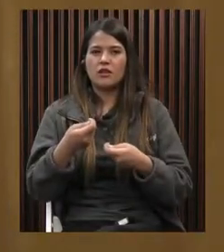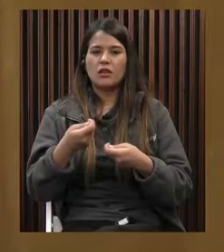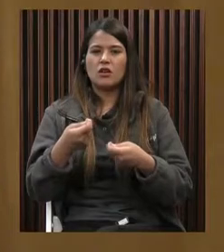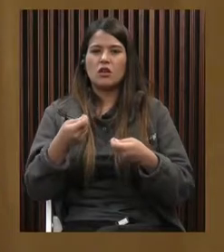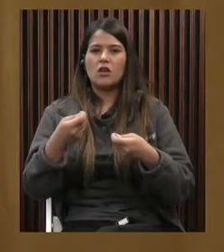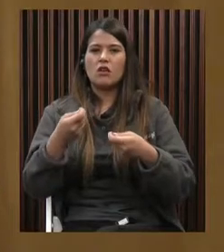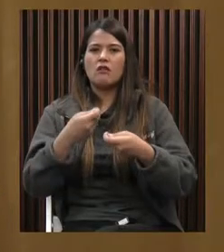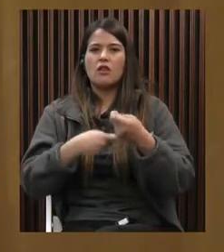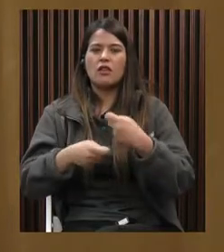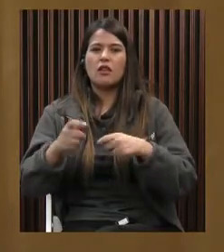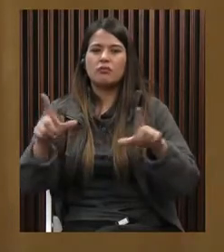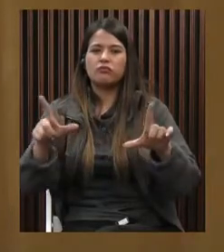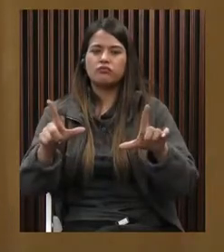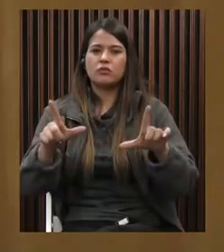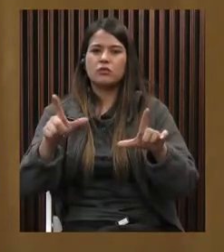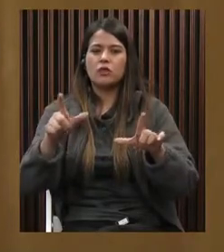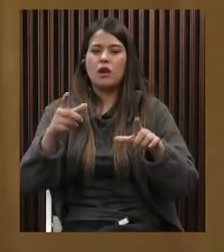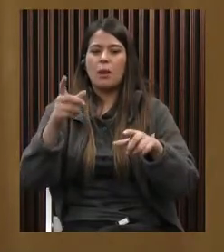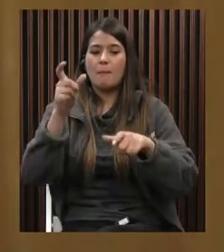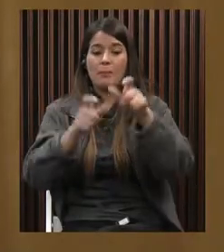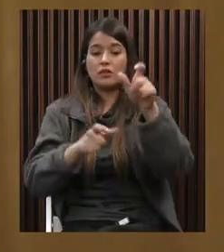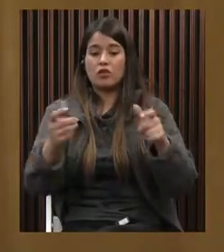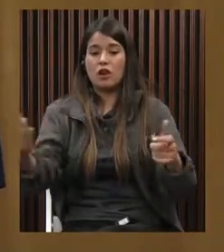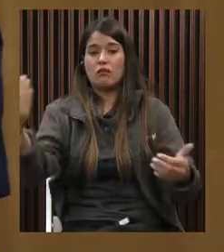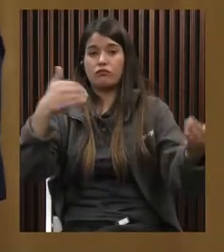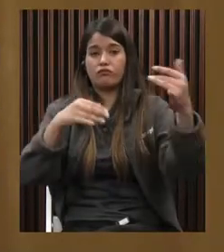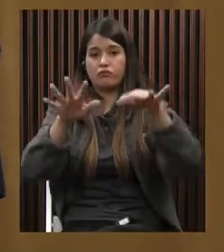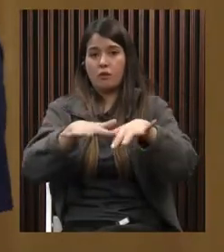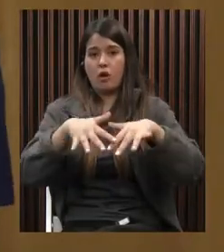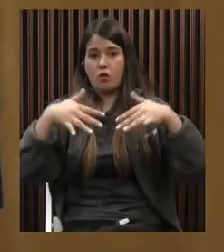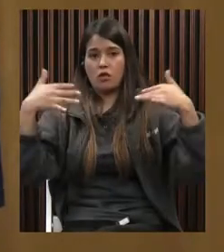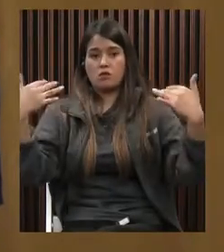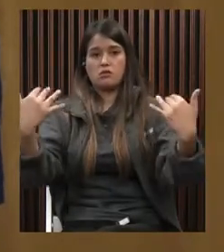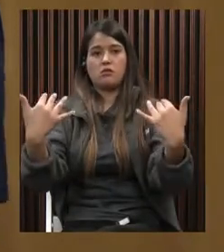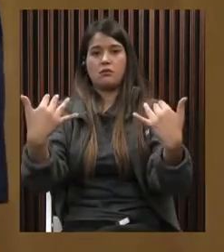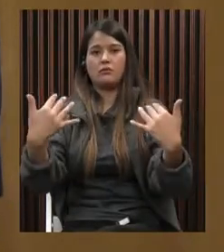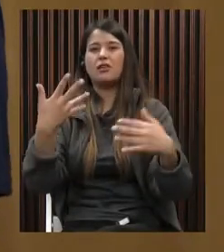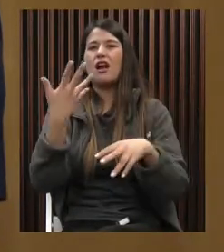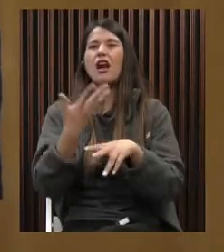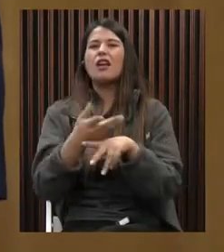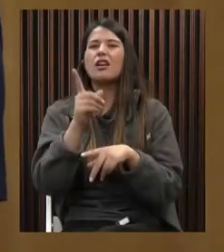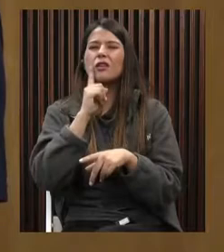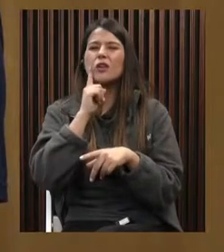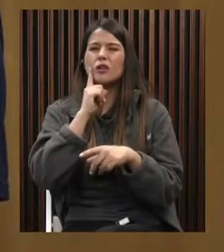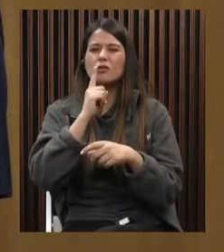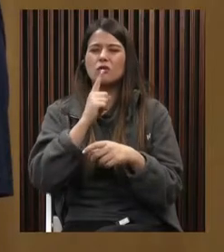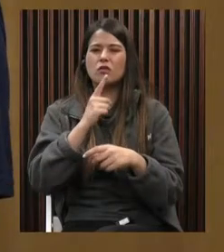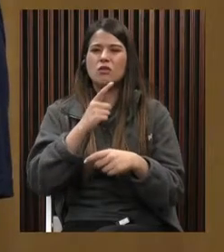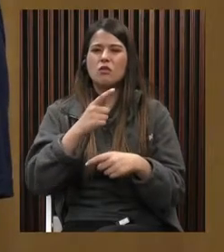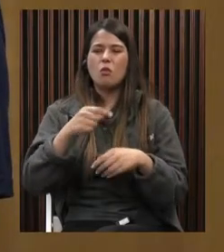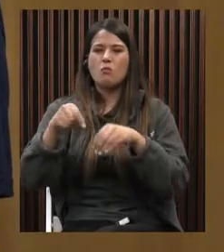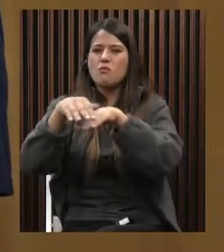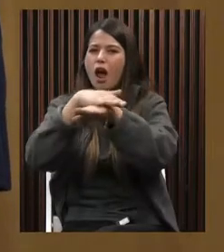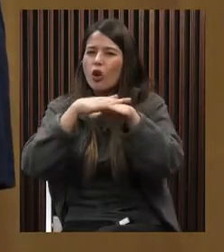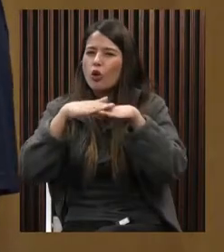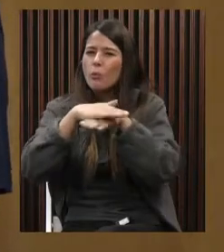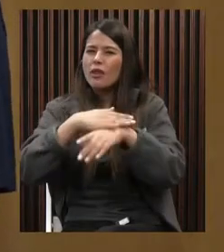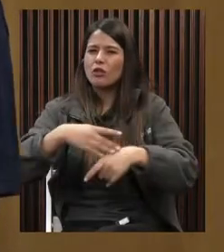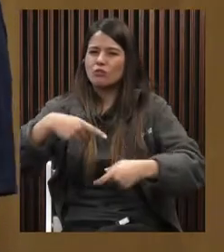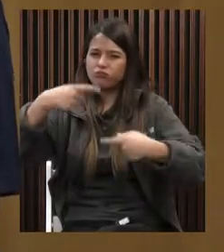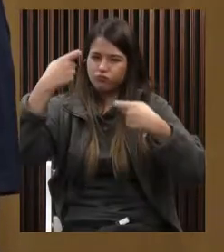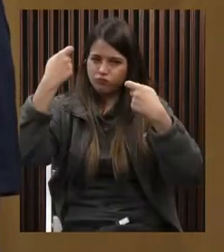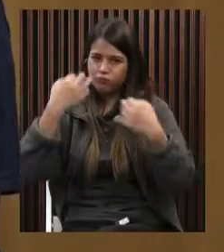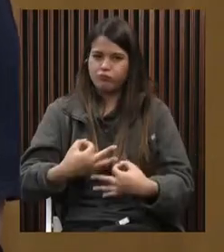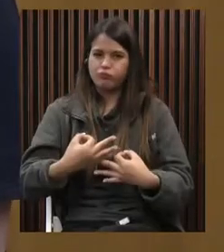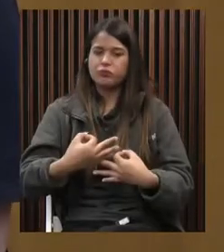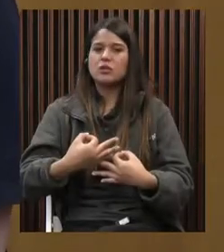audiencia que va a formar parte de este público. Hay que tener ahí una consistencia para poder deshacer esos